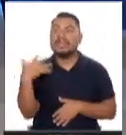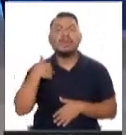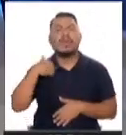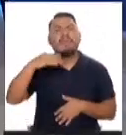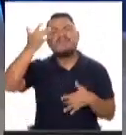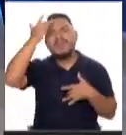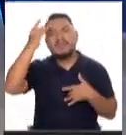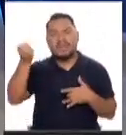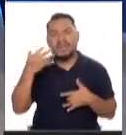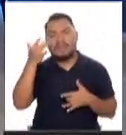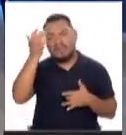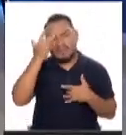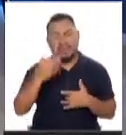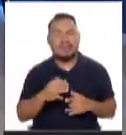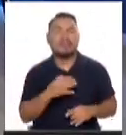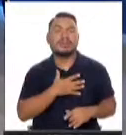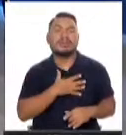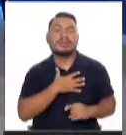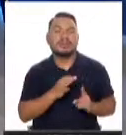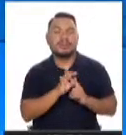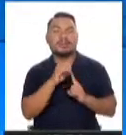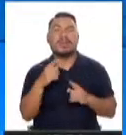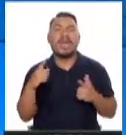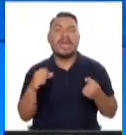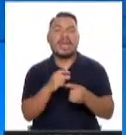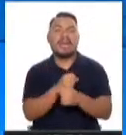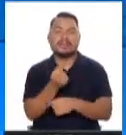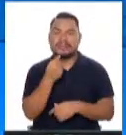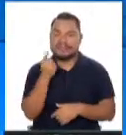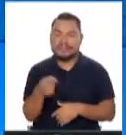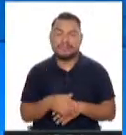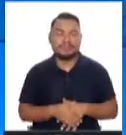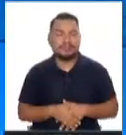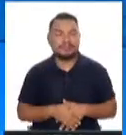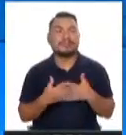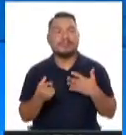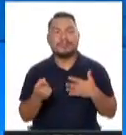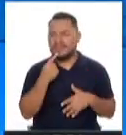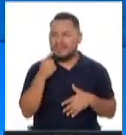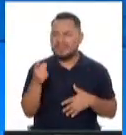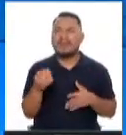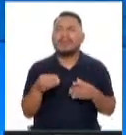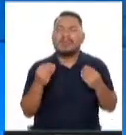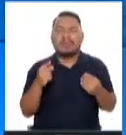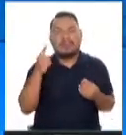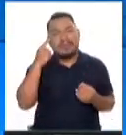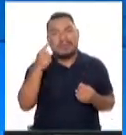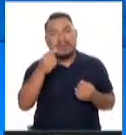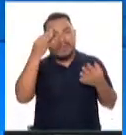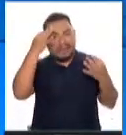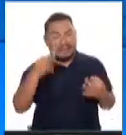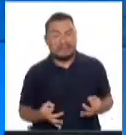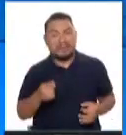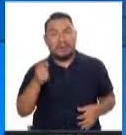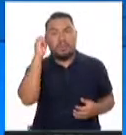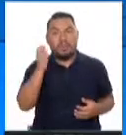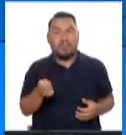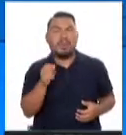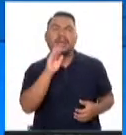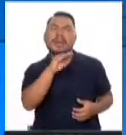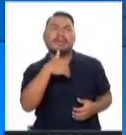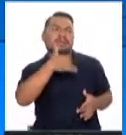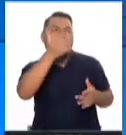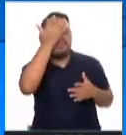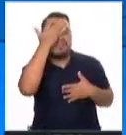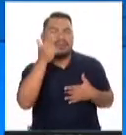cáncer también, y se entiende que lo que está diciendo es de alguna forma para impactar en la decisión del juez y